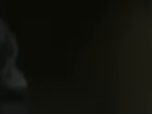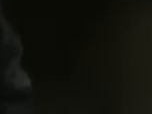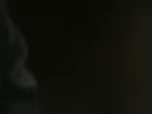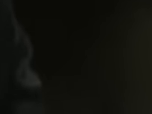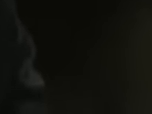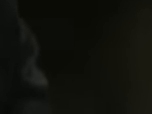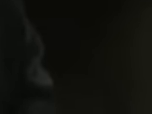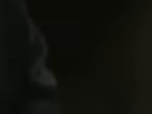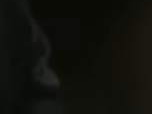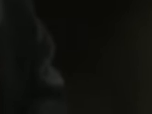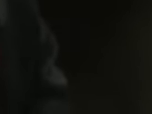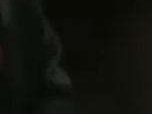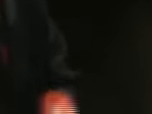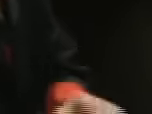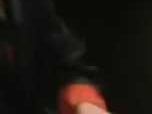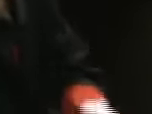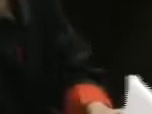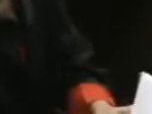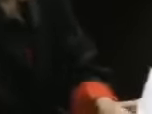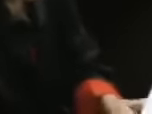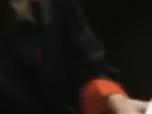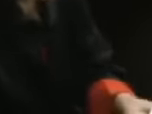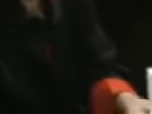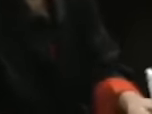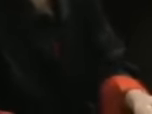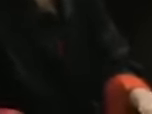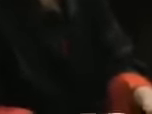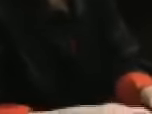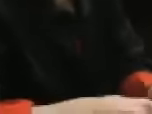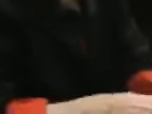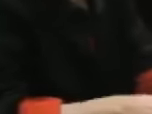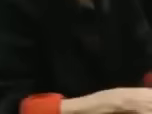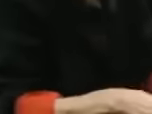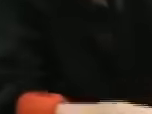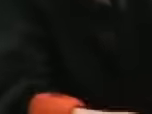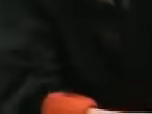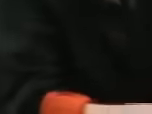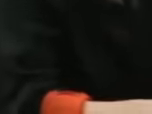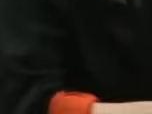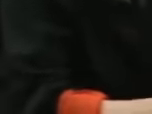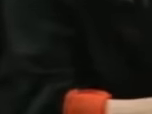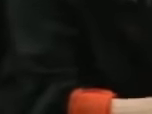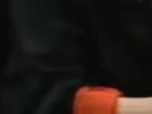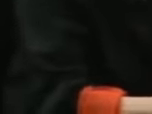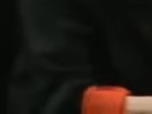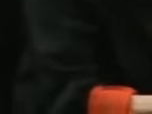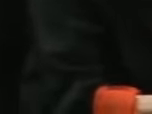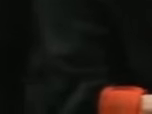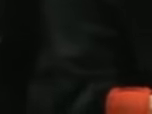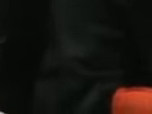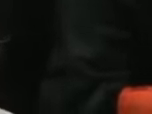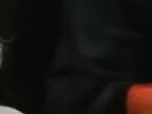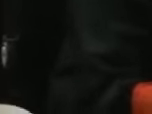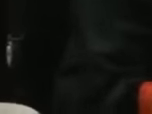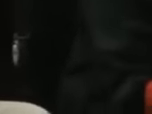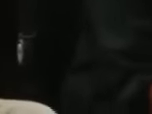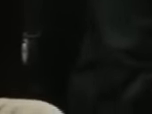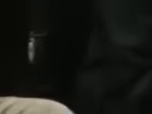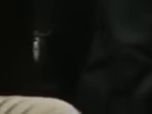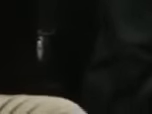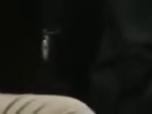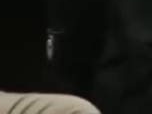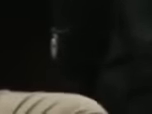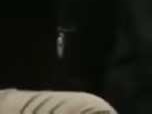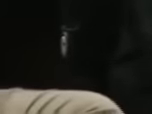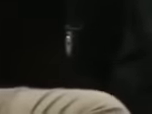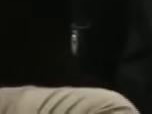organizaciones. 2. Realizar actividades propias de los partidos políticos u organizaciones con fines políticos.